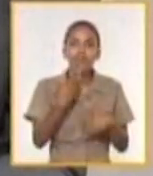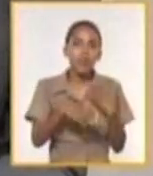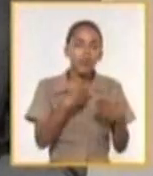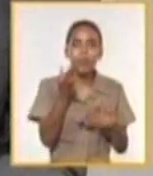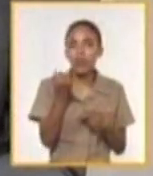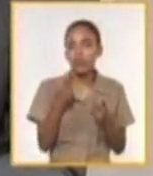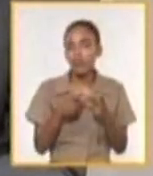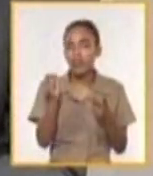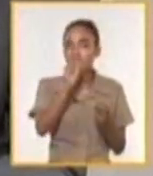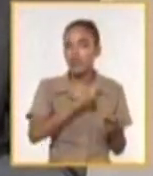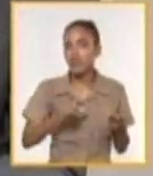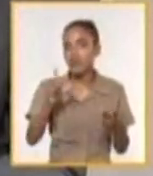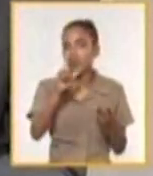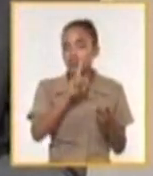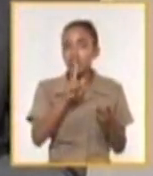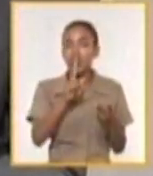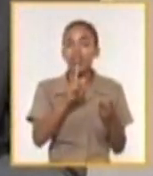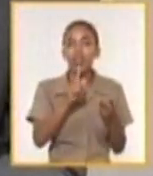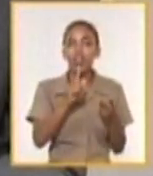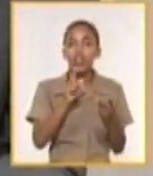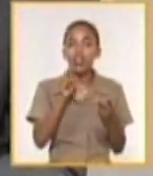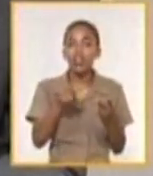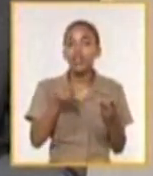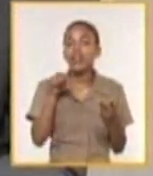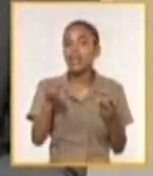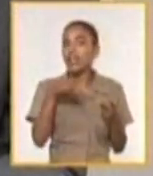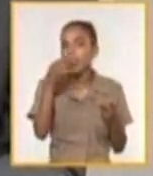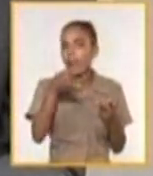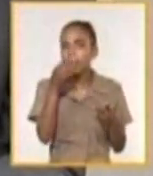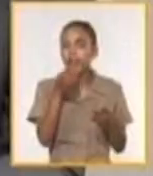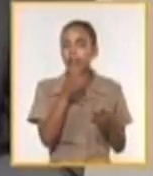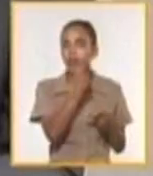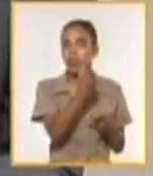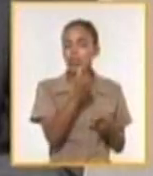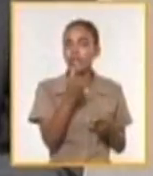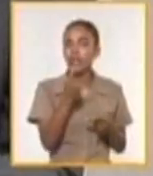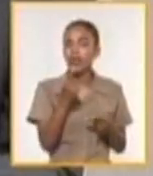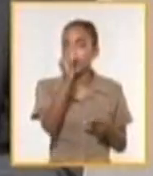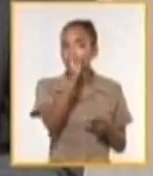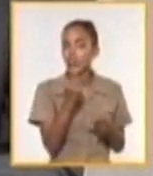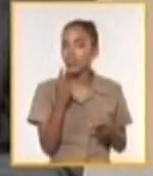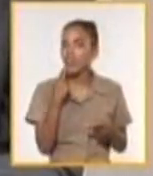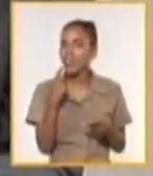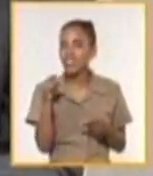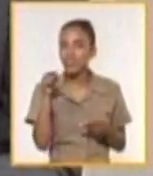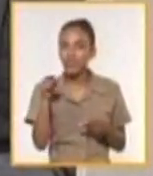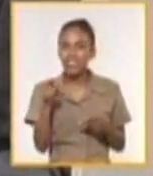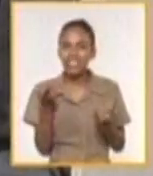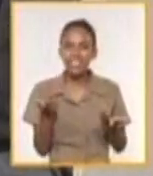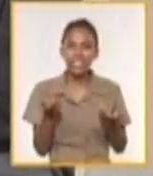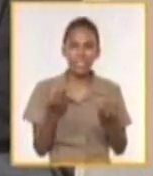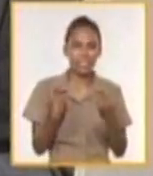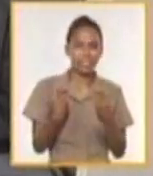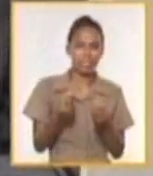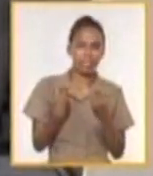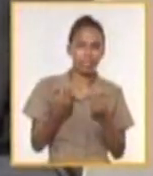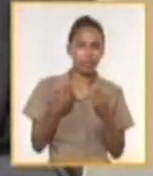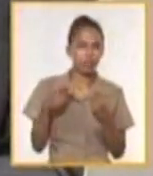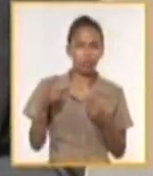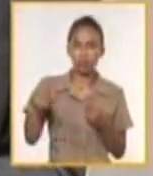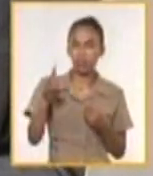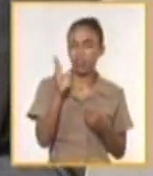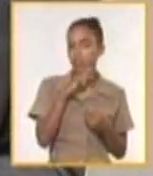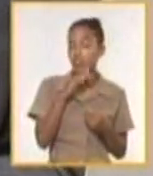referente. Él cuenta que alguien le dijo, ustedes son unos náufragos. Y él respondió, sí, pero los